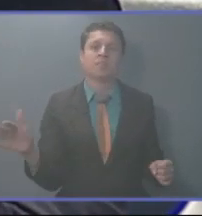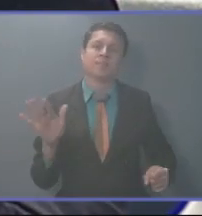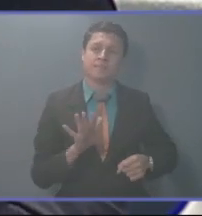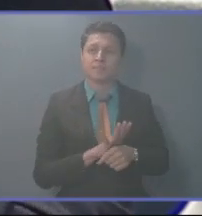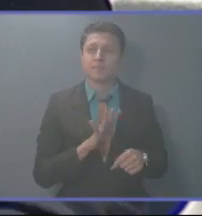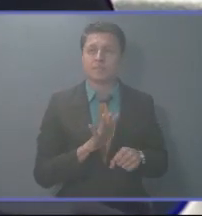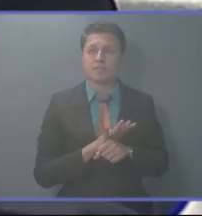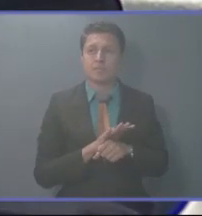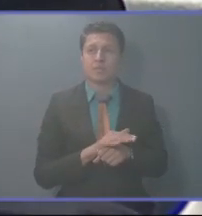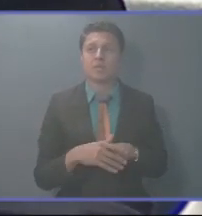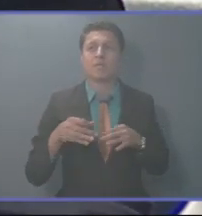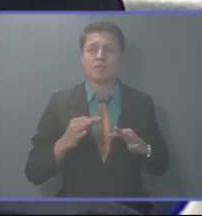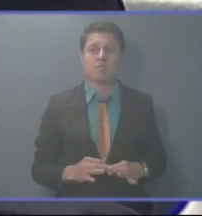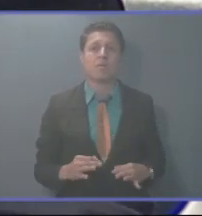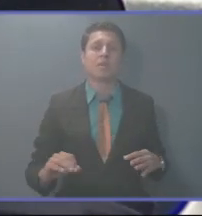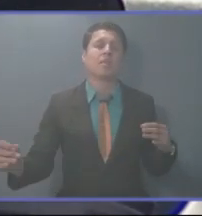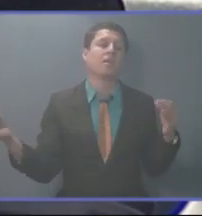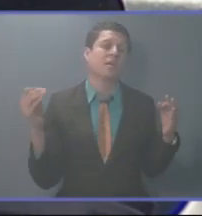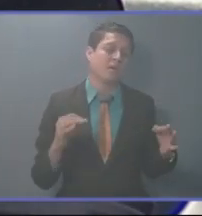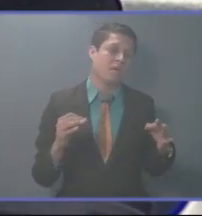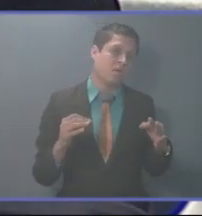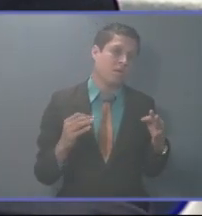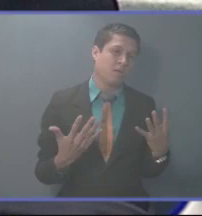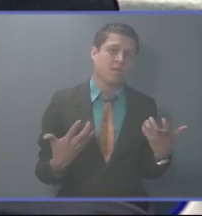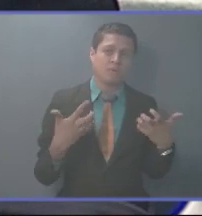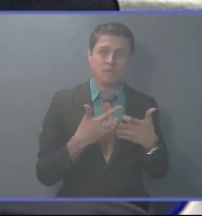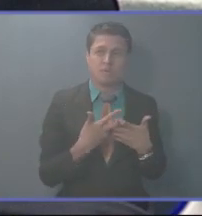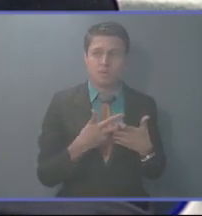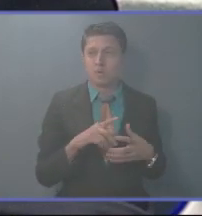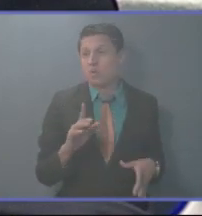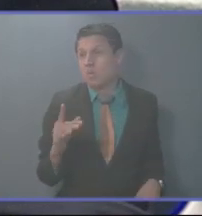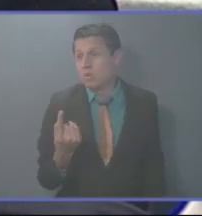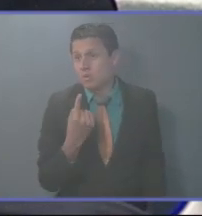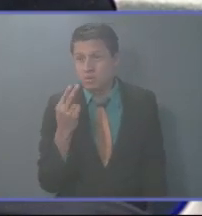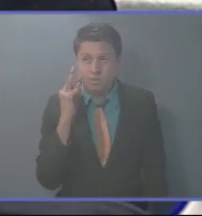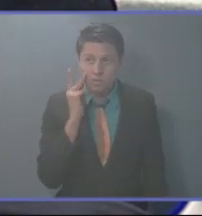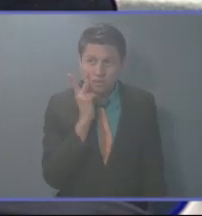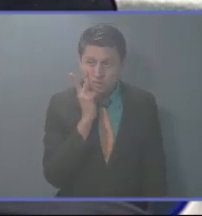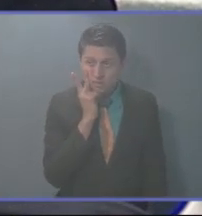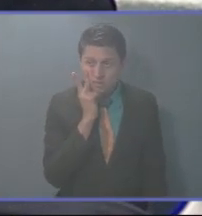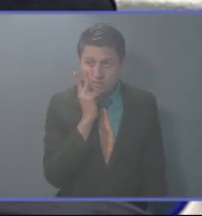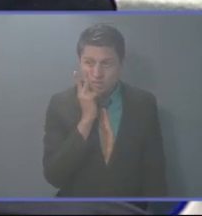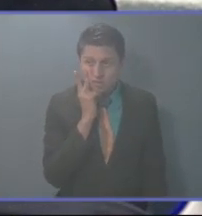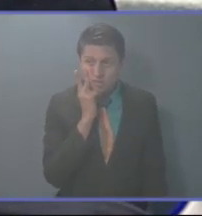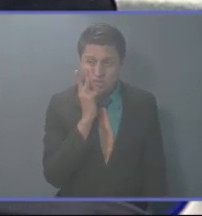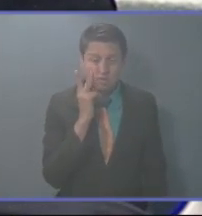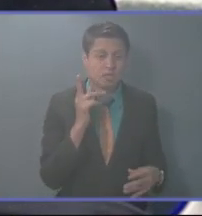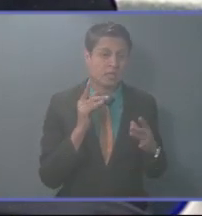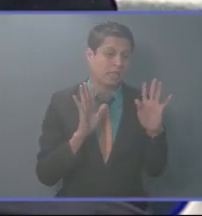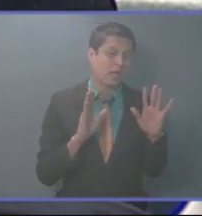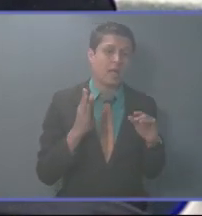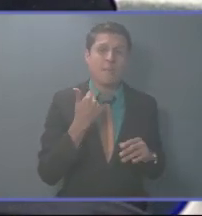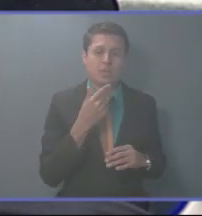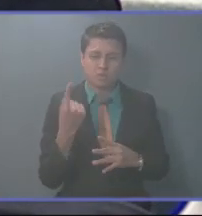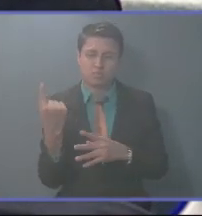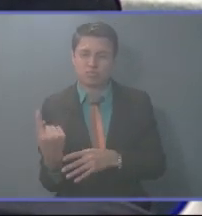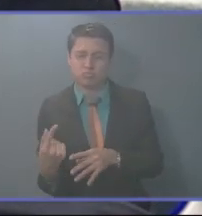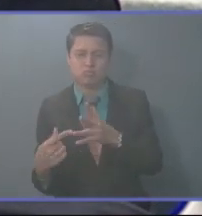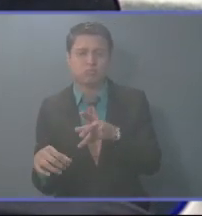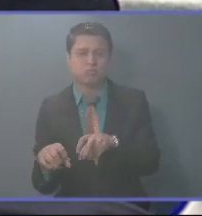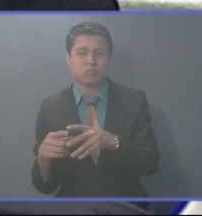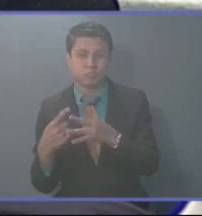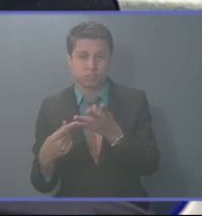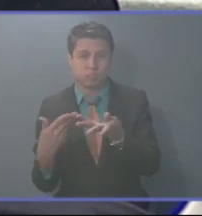diseño de medidas de reparación que tiendan no solo a borrar las huellas que el hecho delictivo haya generado,